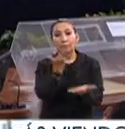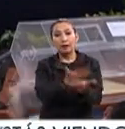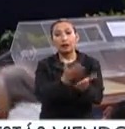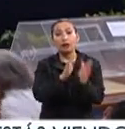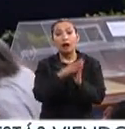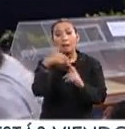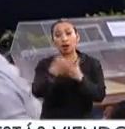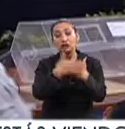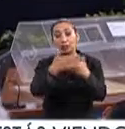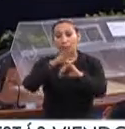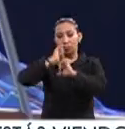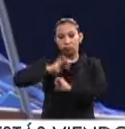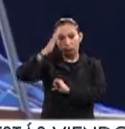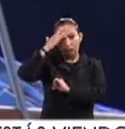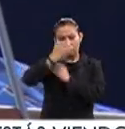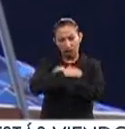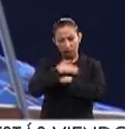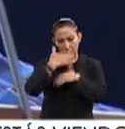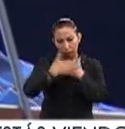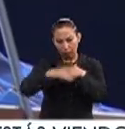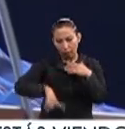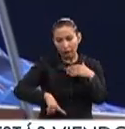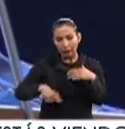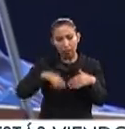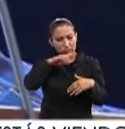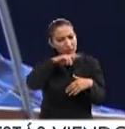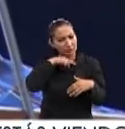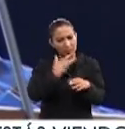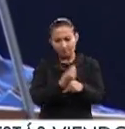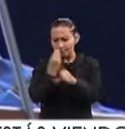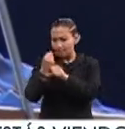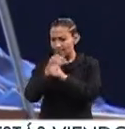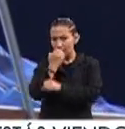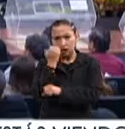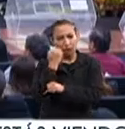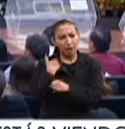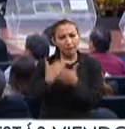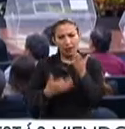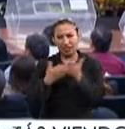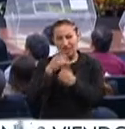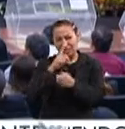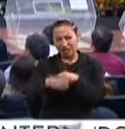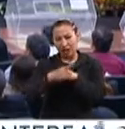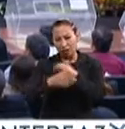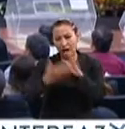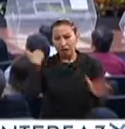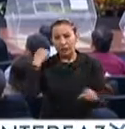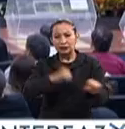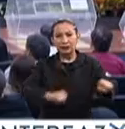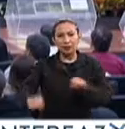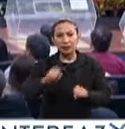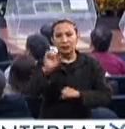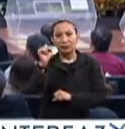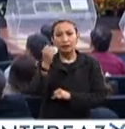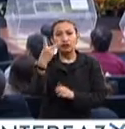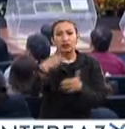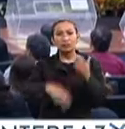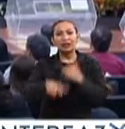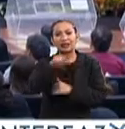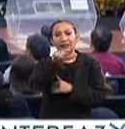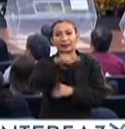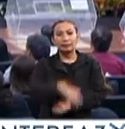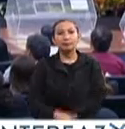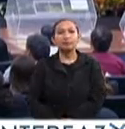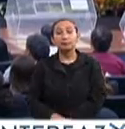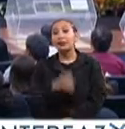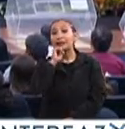solicitó a las próximas autoridades educativas agilizar la reconstrucción de las escuelas afectadas por los sismos de septiembre de